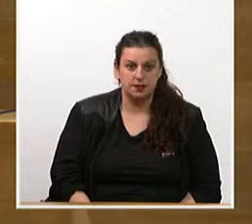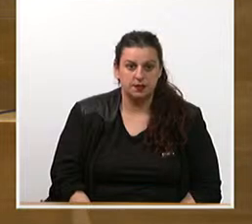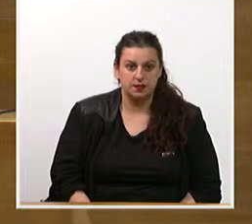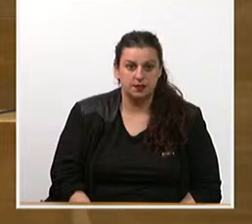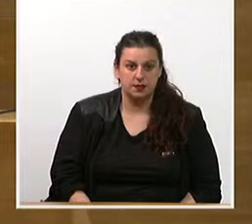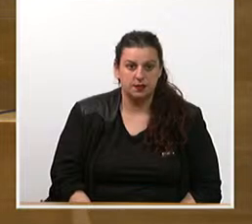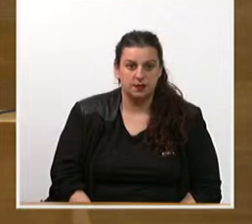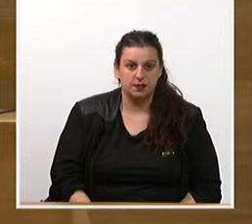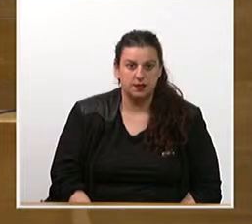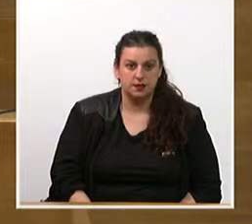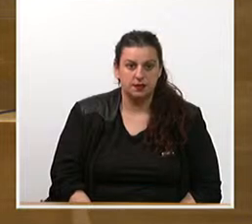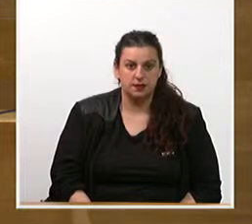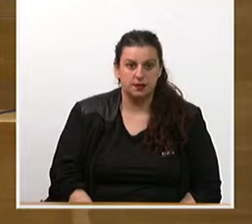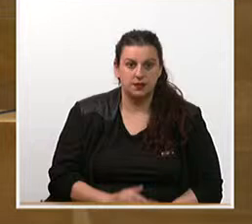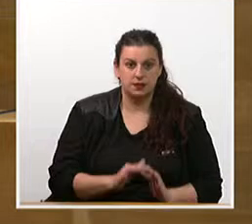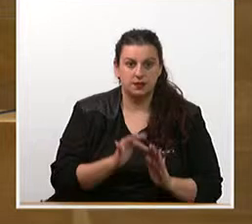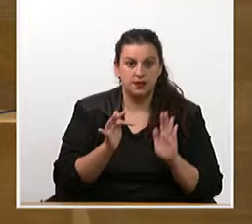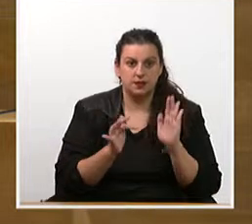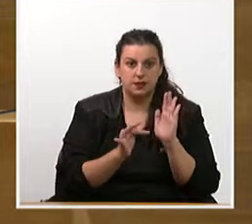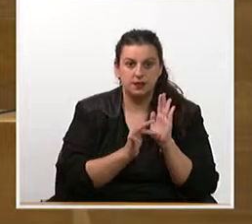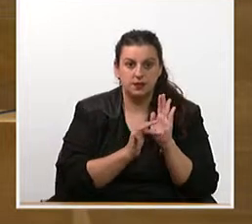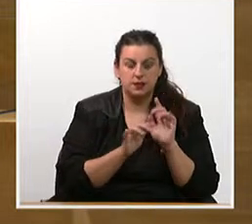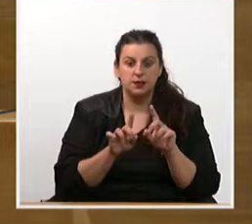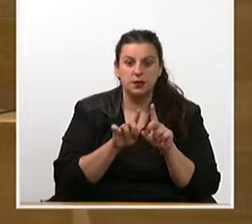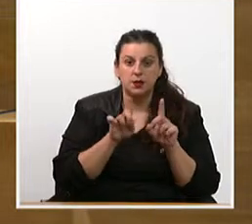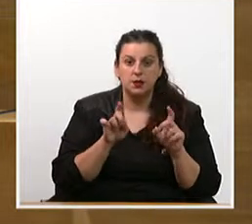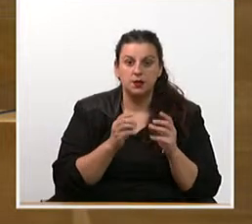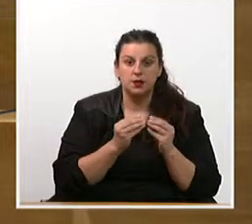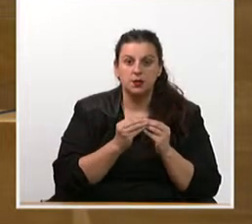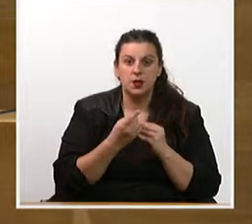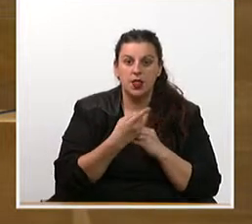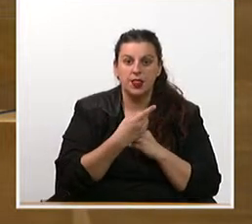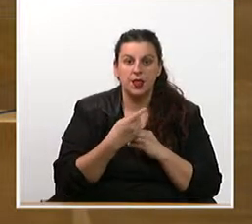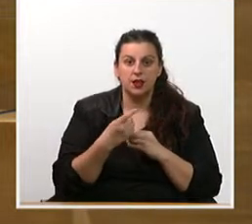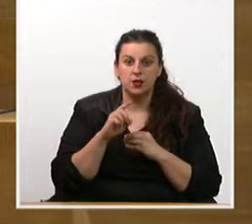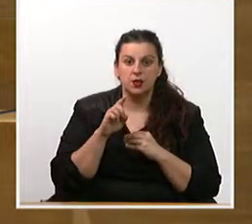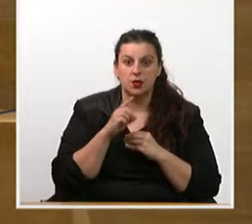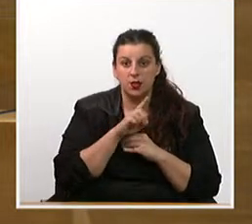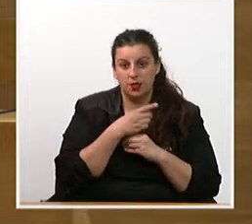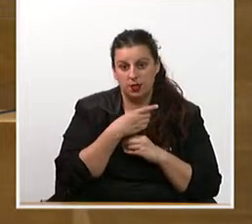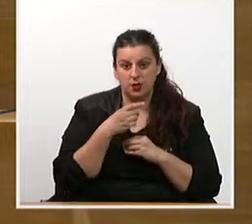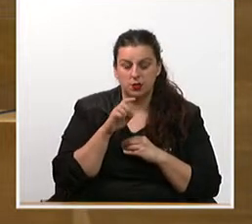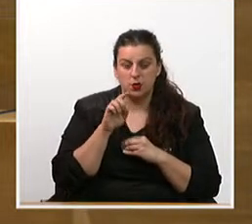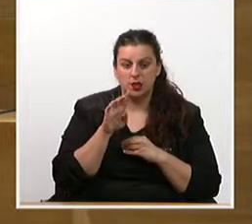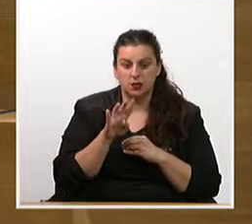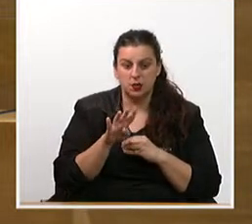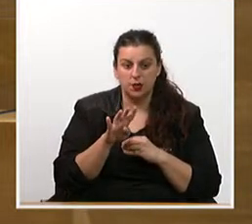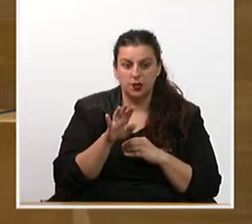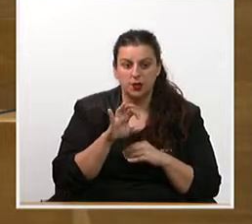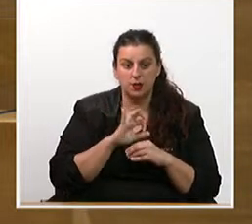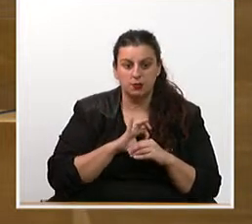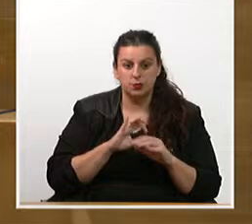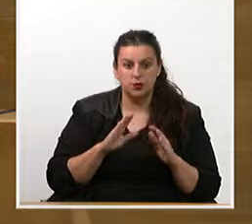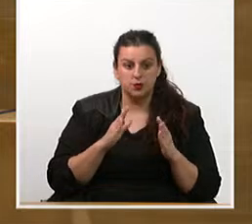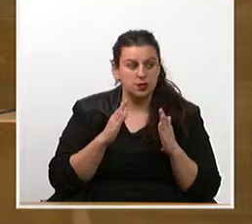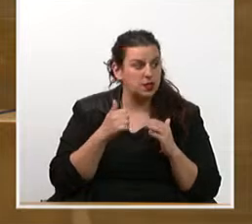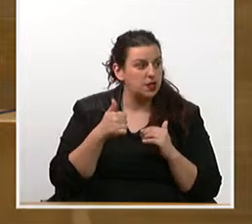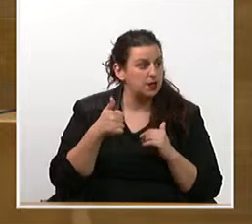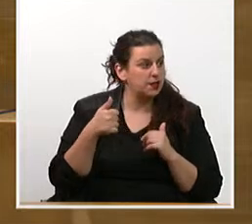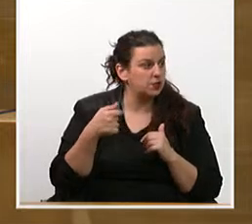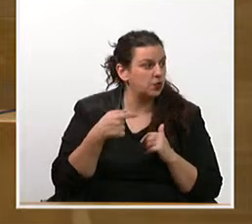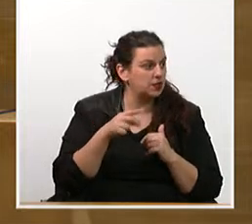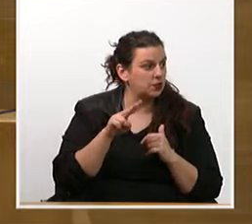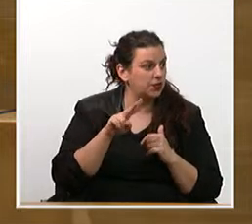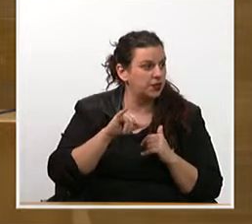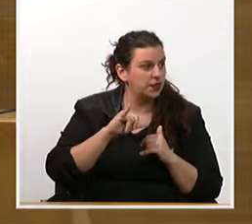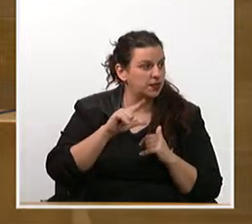gracias pasamos a la pregunta número 114 formulada por el diputado salador agu